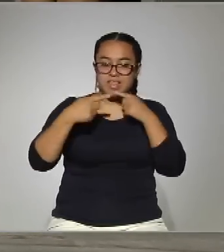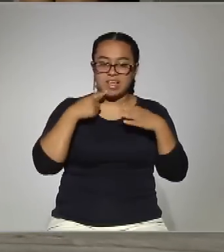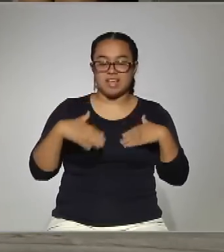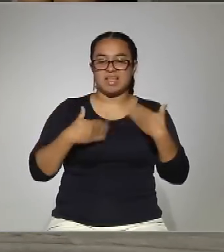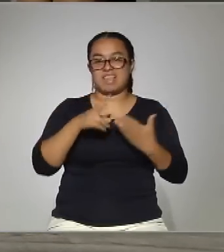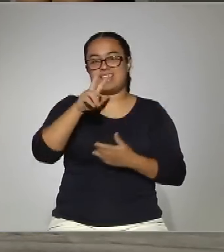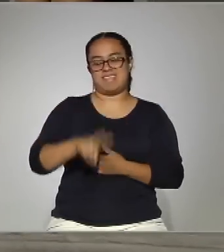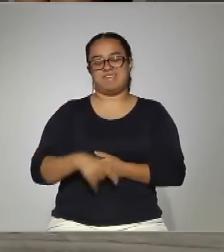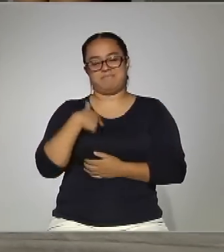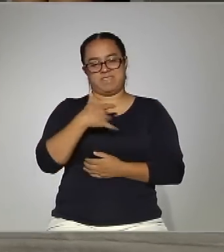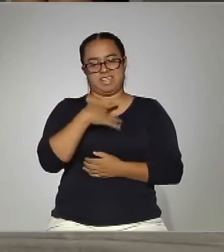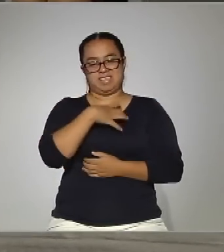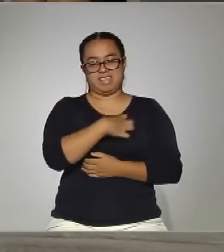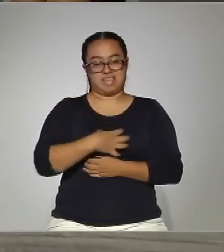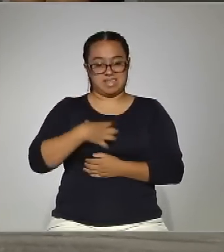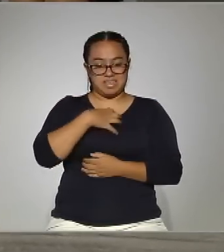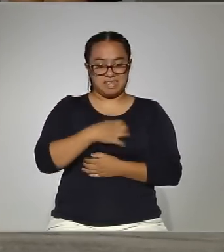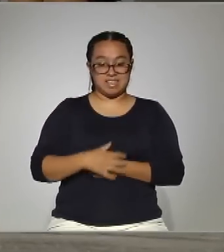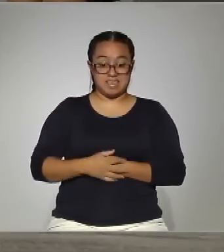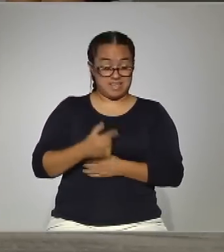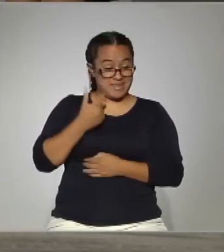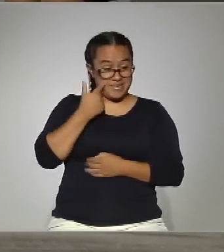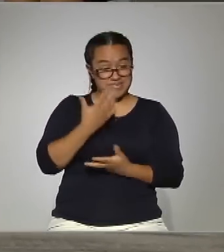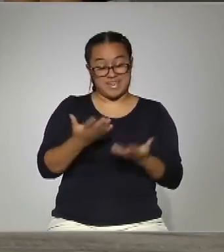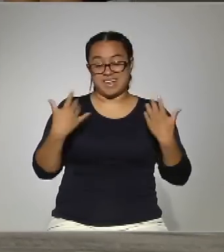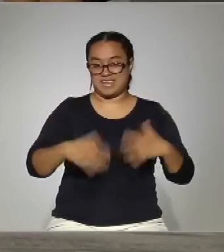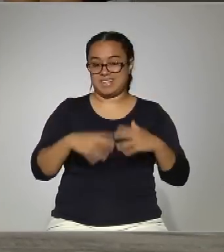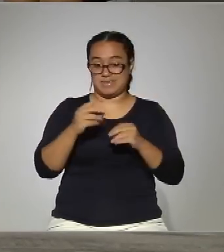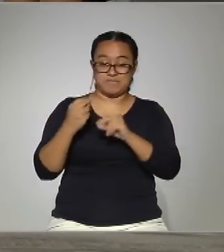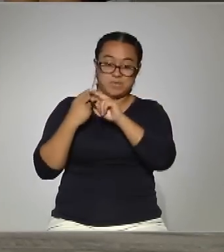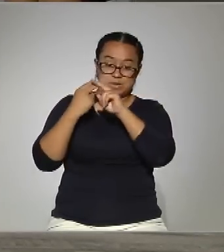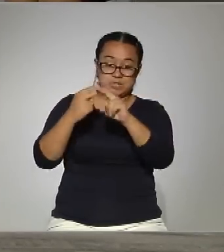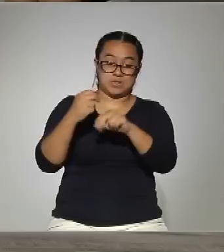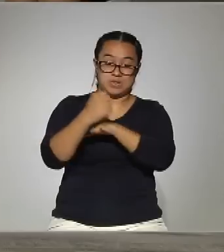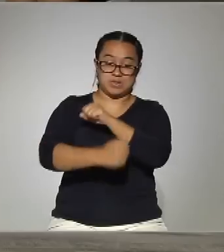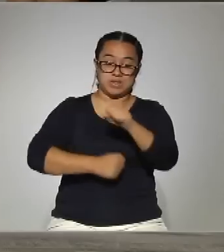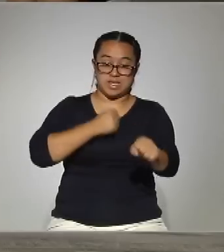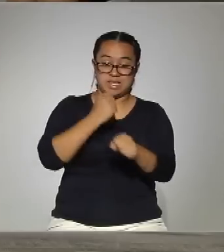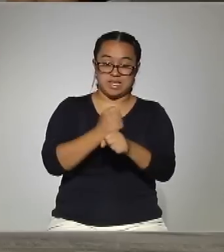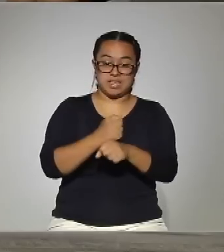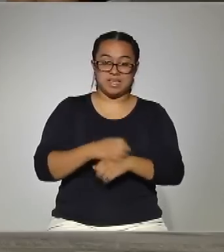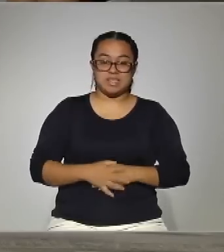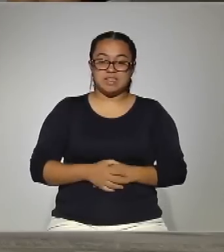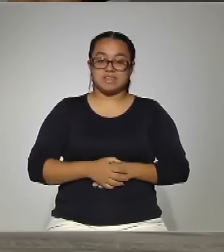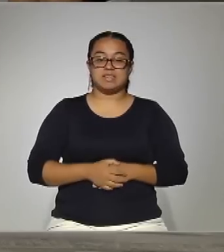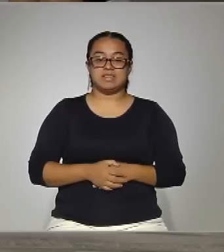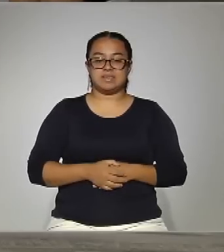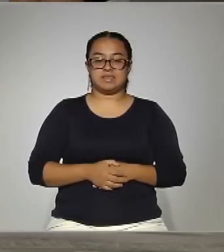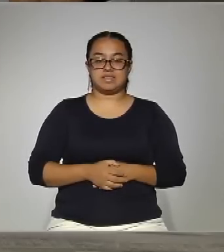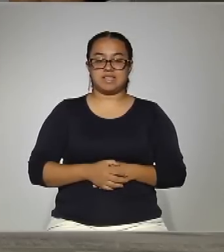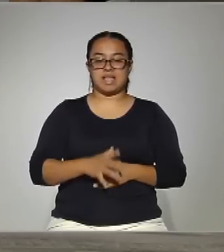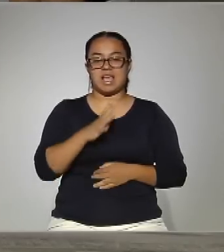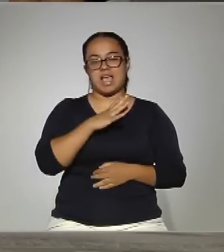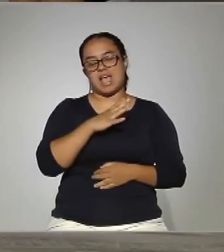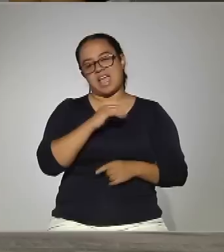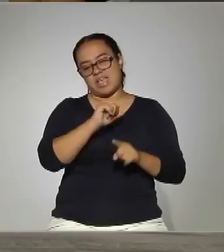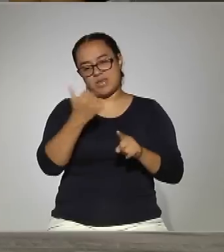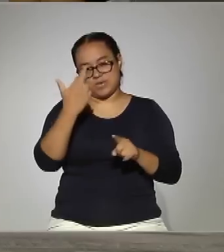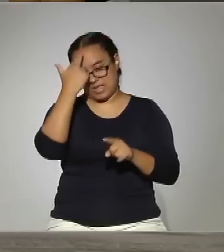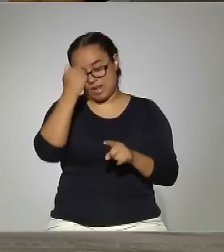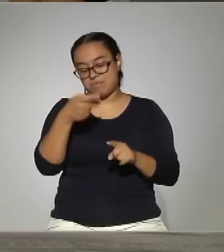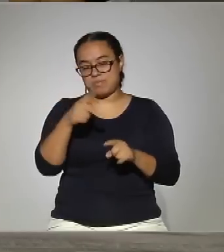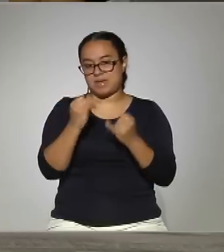estoy festejando también. Ay, De mira. manteles largos. Así es, igual que tú, querida. Por otras razones, pero sí, ahorita les